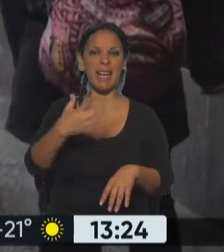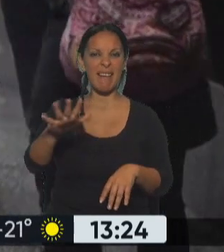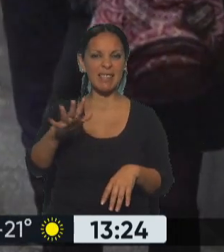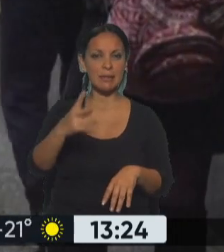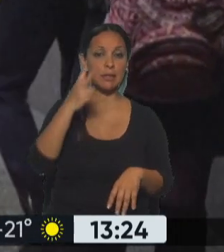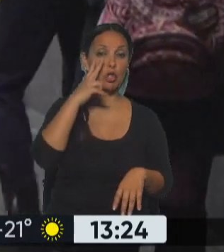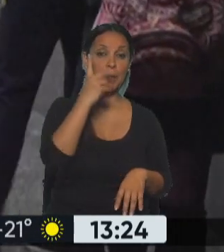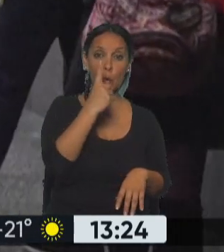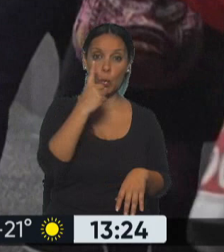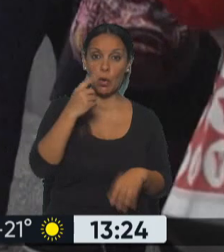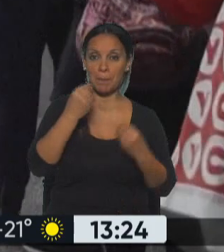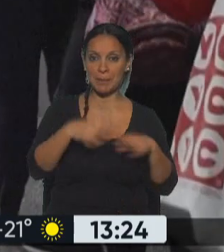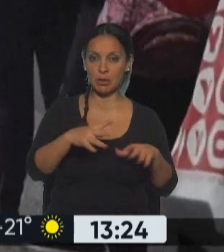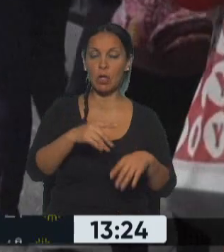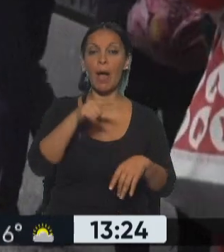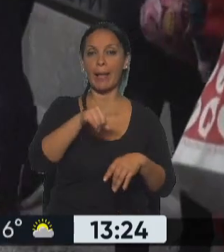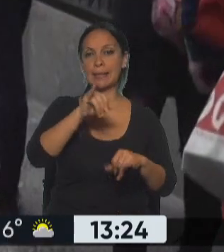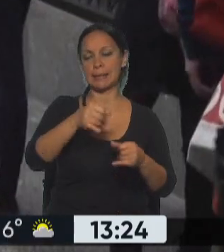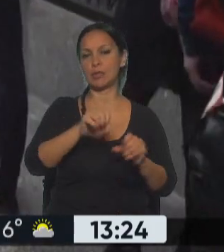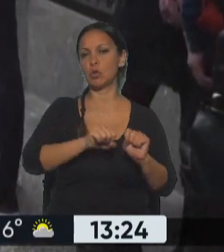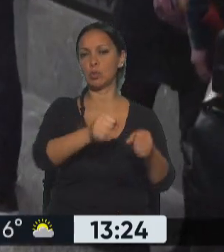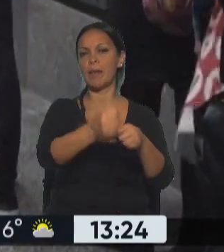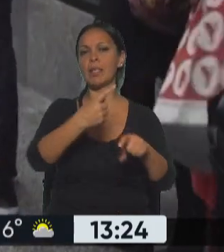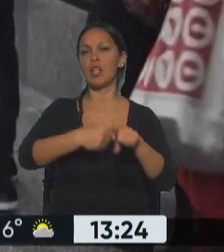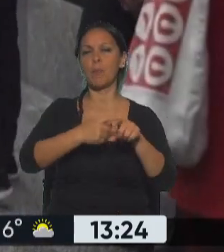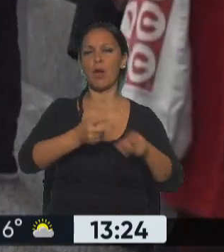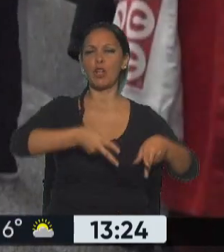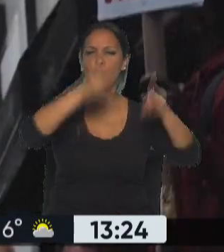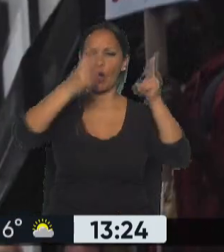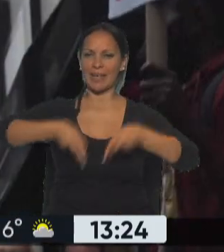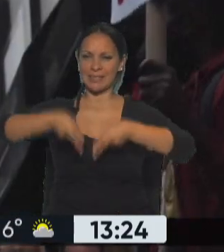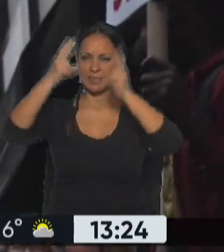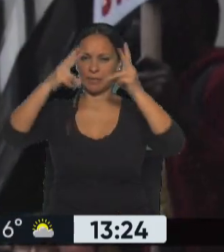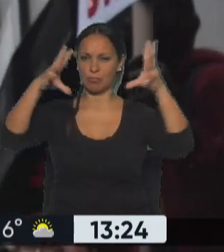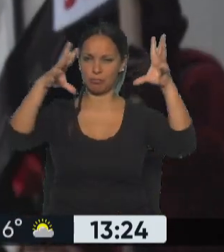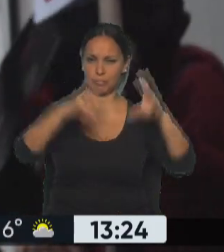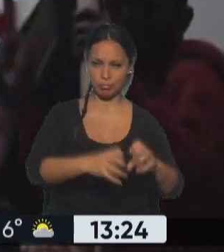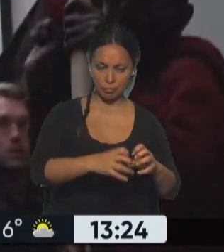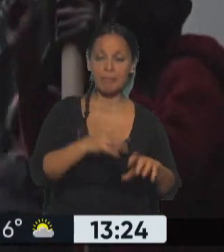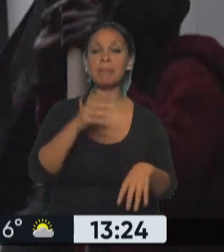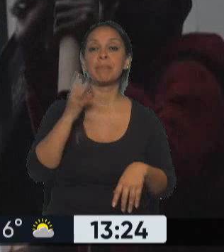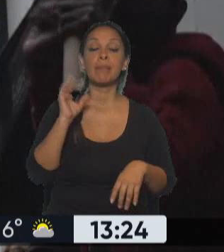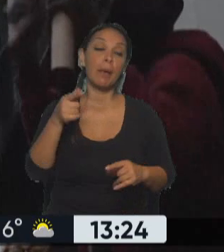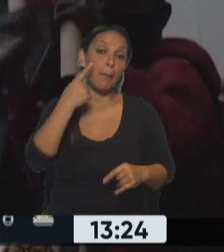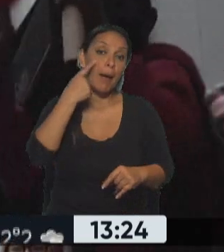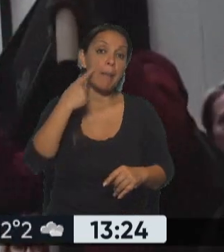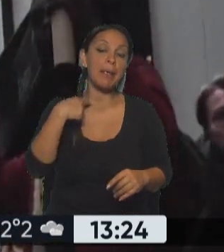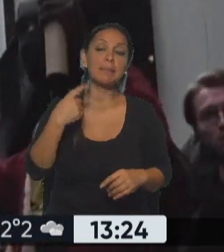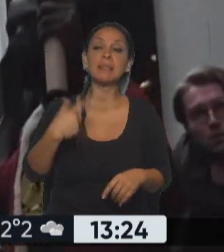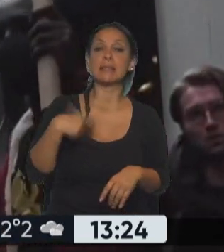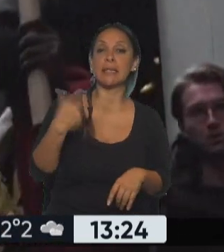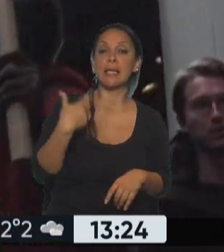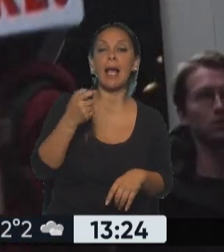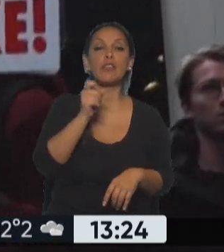2001 ese año fue por el ataque a las Torres Gemelas del 11 de septiembre habrá que esperar Entonces hasta que el sindicato de actores